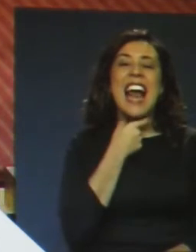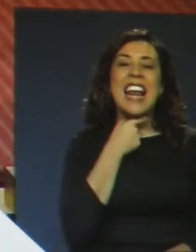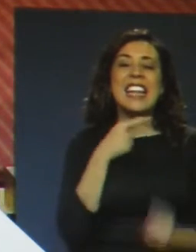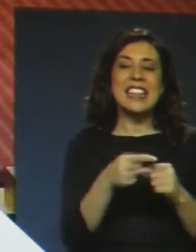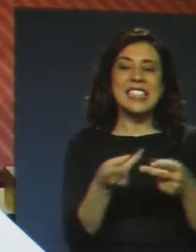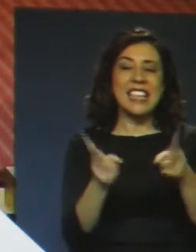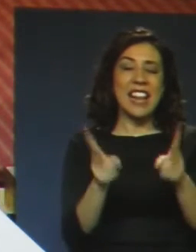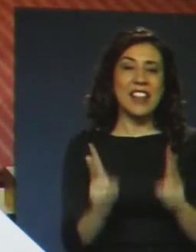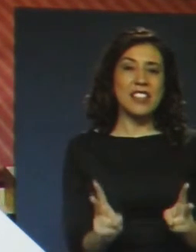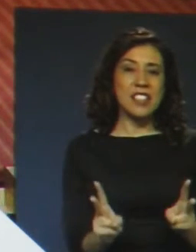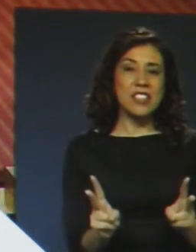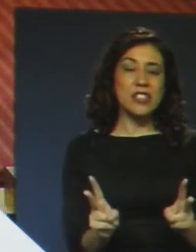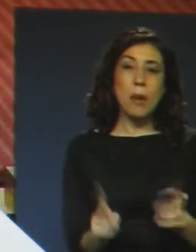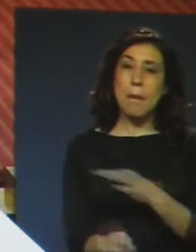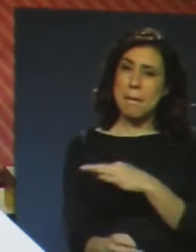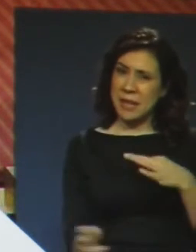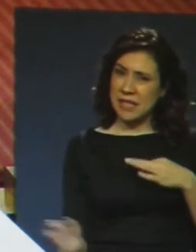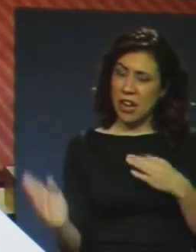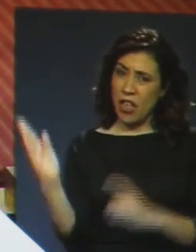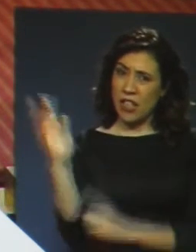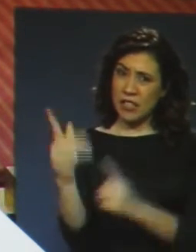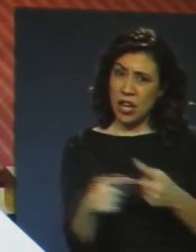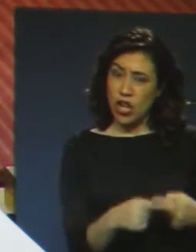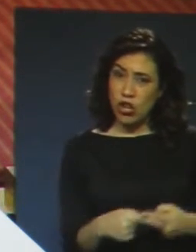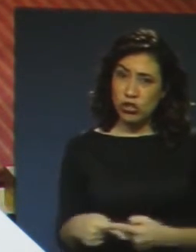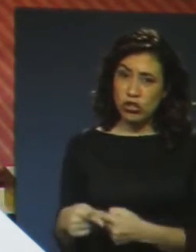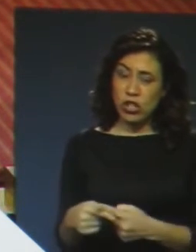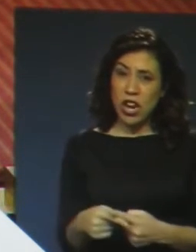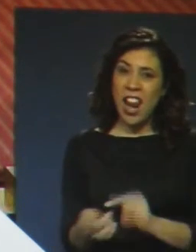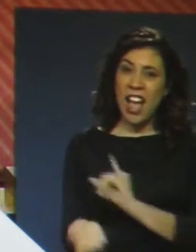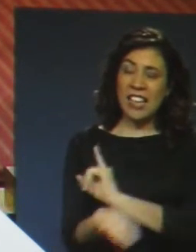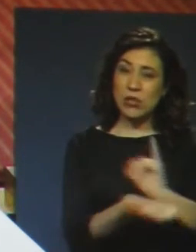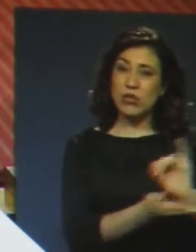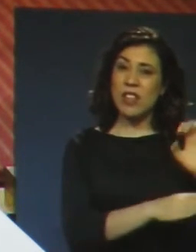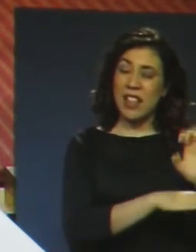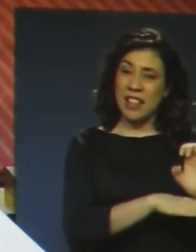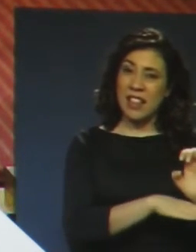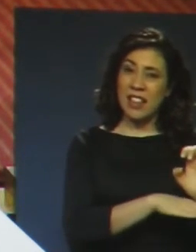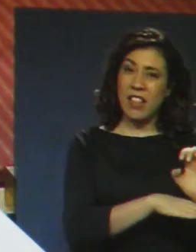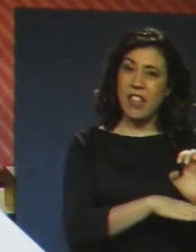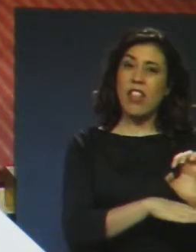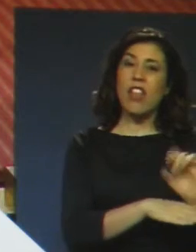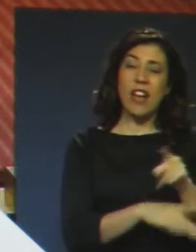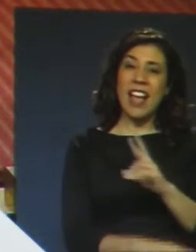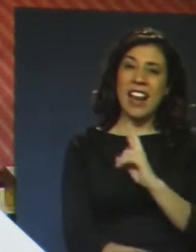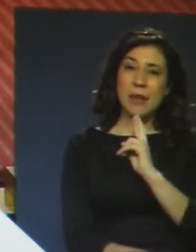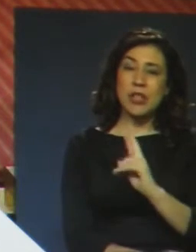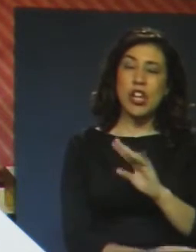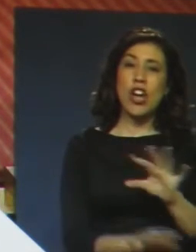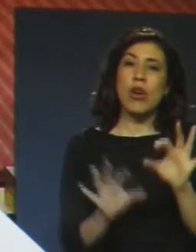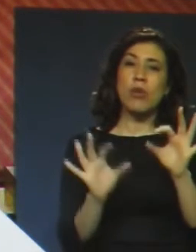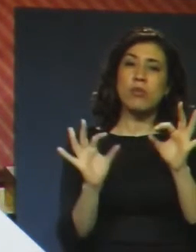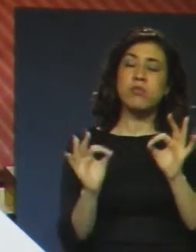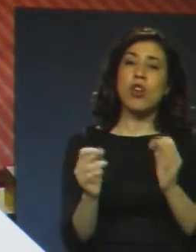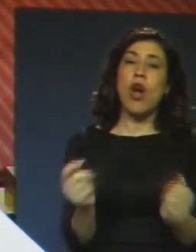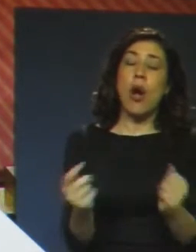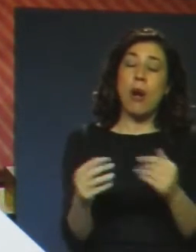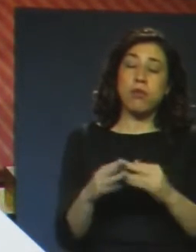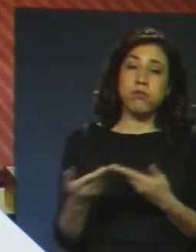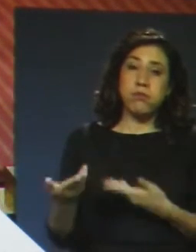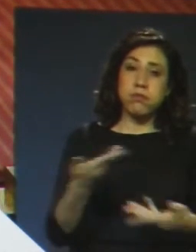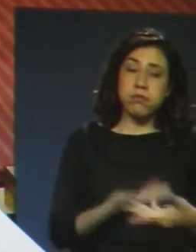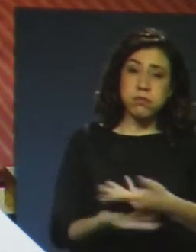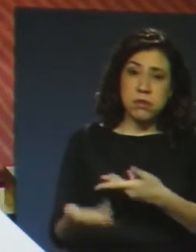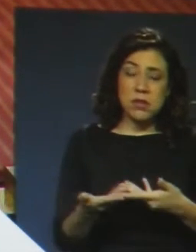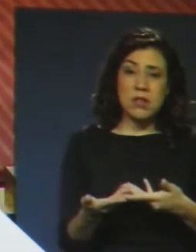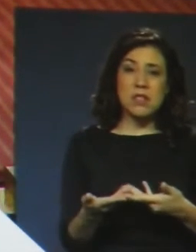estos derechos? ¿El Ministerio de Desarrollo Social? ¿Los órganos del Estado en general respondiendo co-solidariamente? Por lo